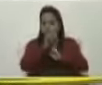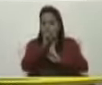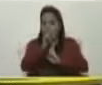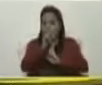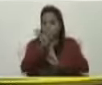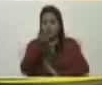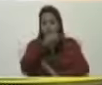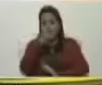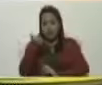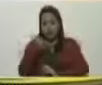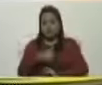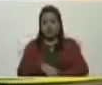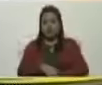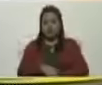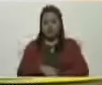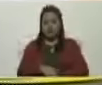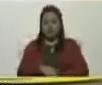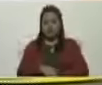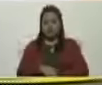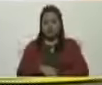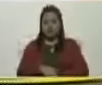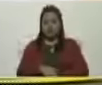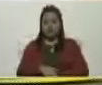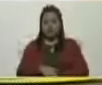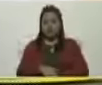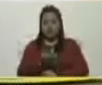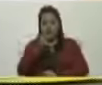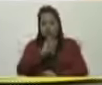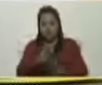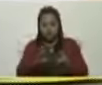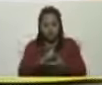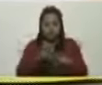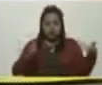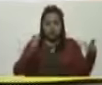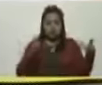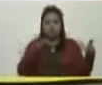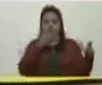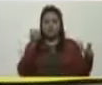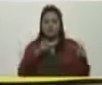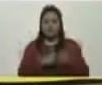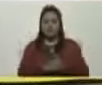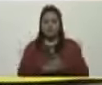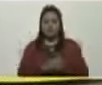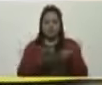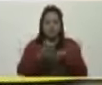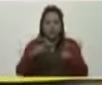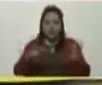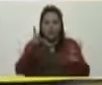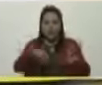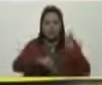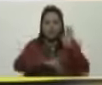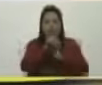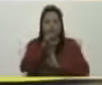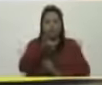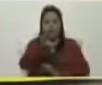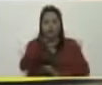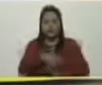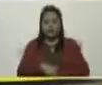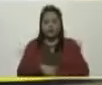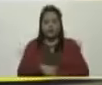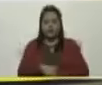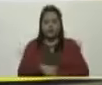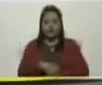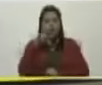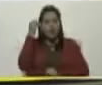bienestar, y que tengamos un crecimiento, no solamente el crecimiento, sino el desarrollo de este país. Yo creo que lo podemos